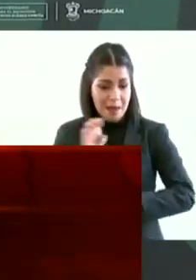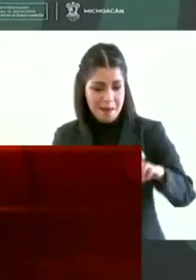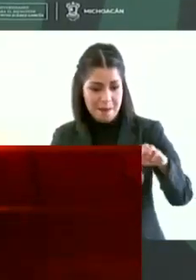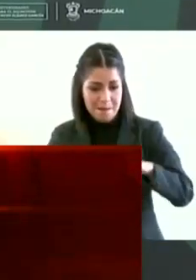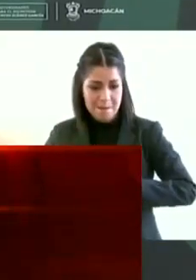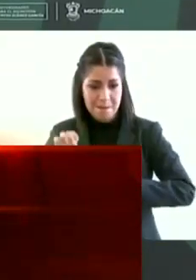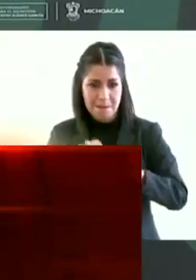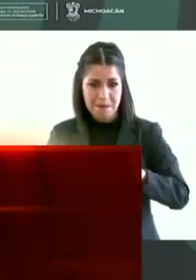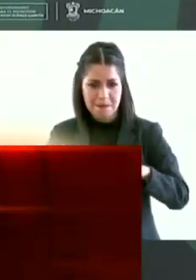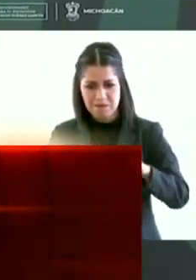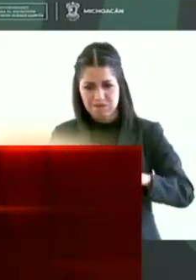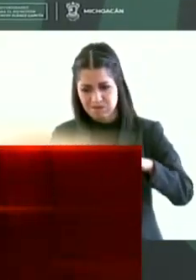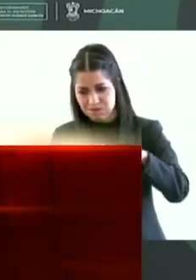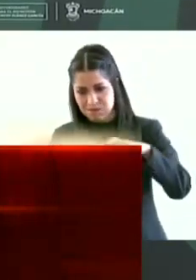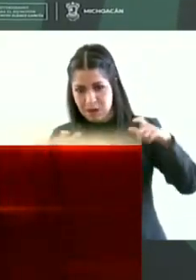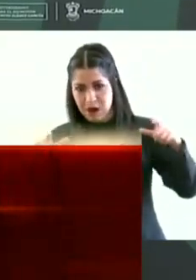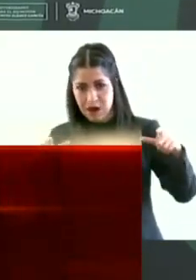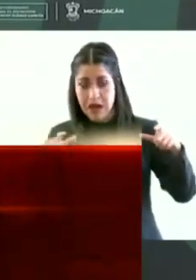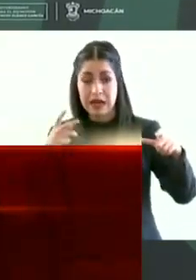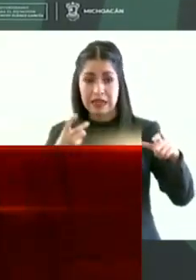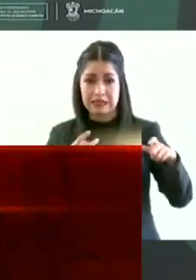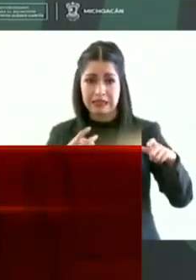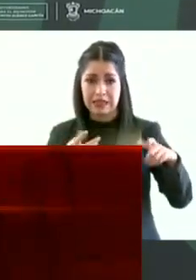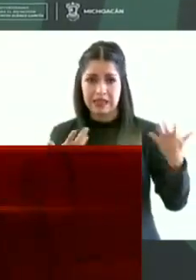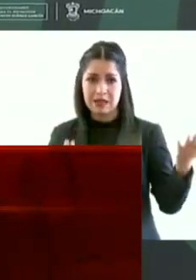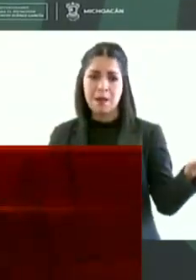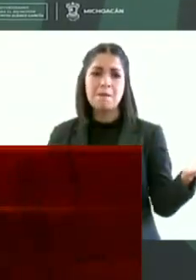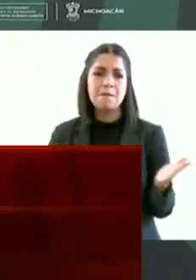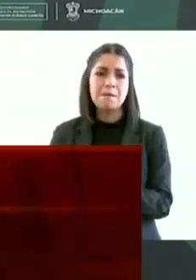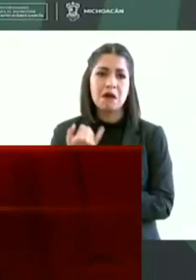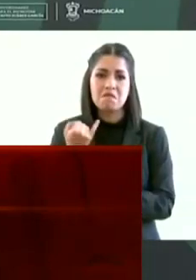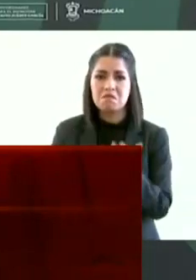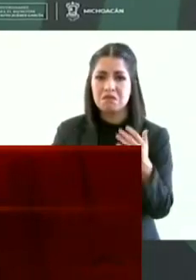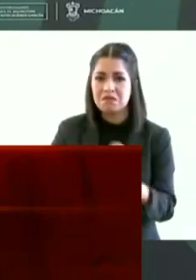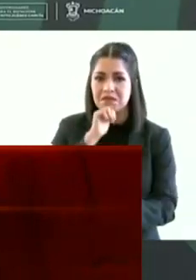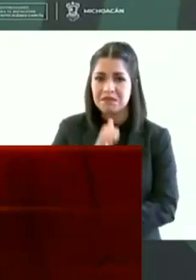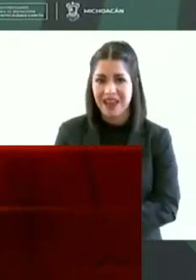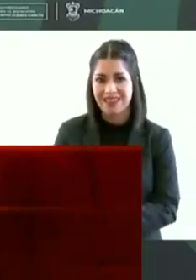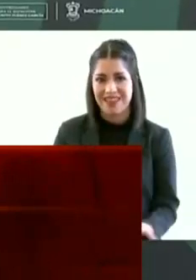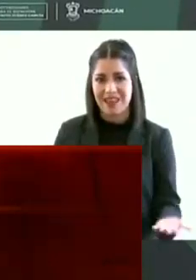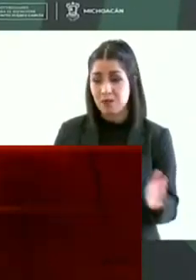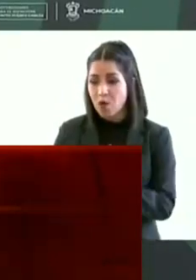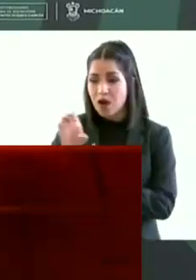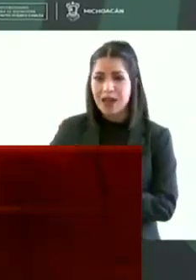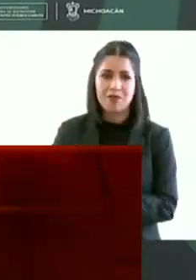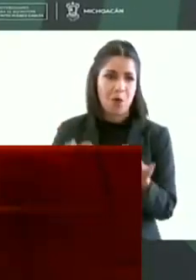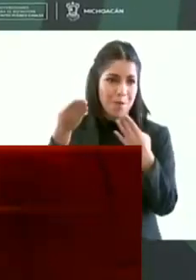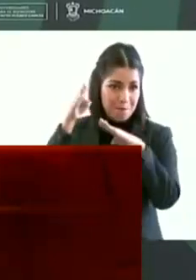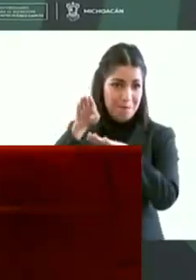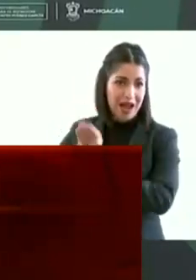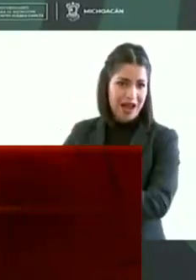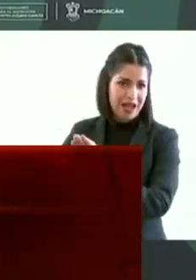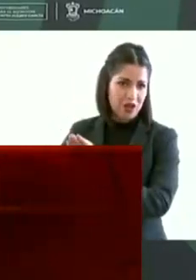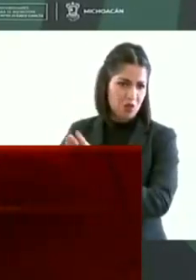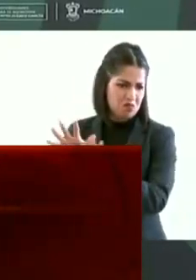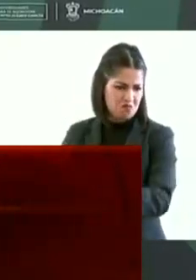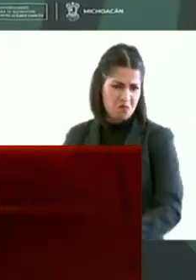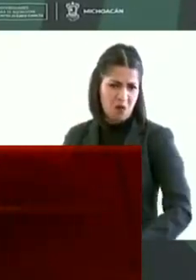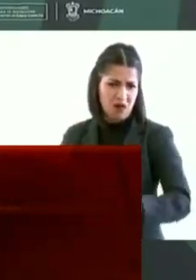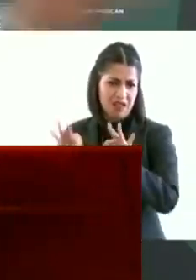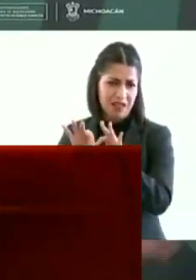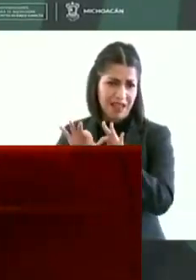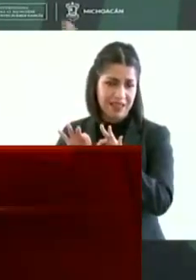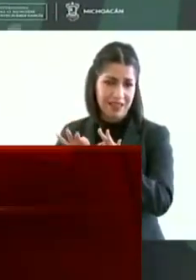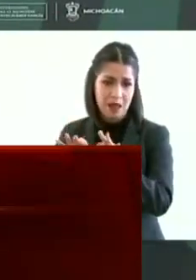corporaciones, imagínense una empresa grande, grande, grande, imagínense un banco de los más grandes, pues